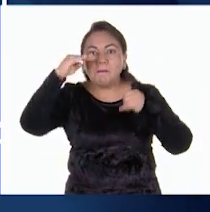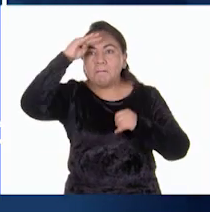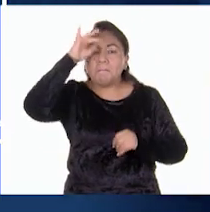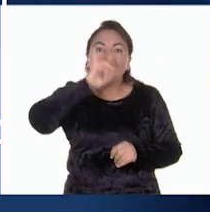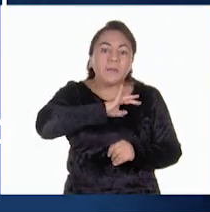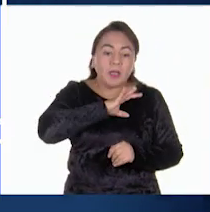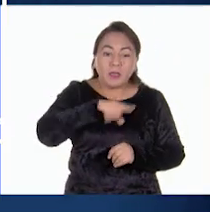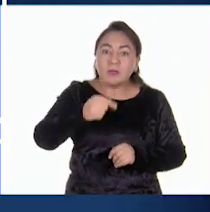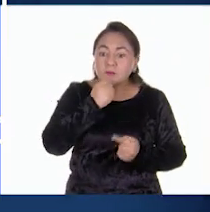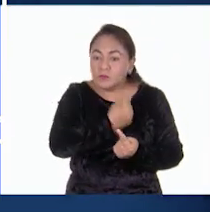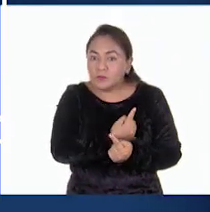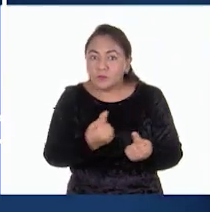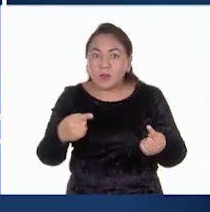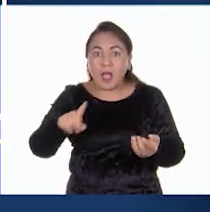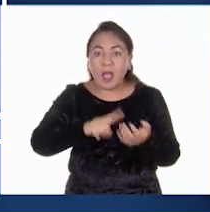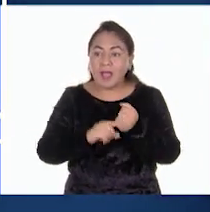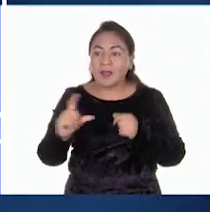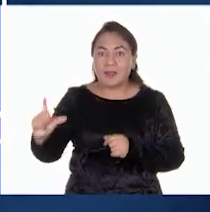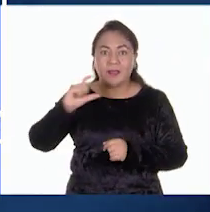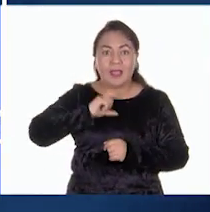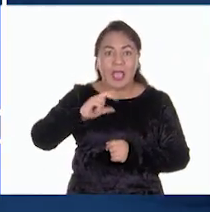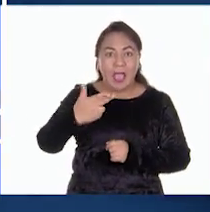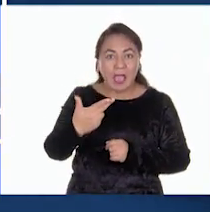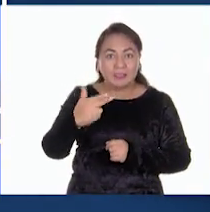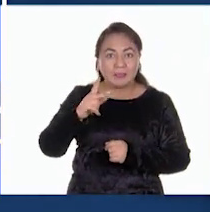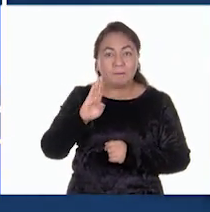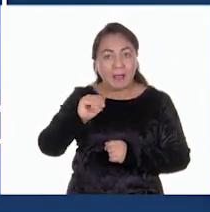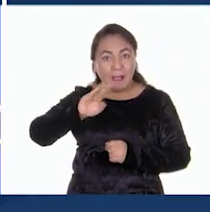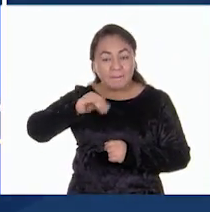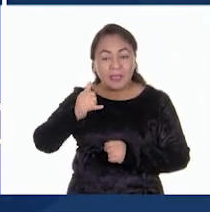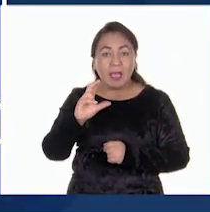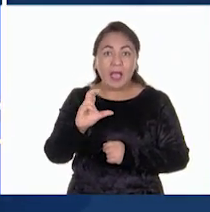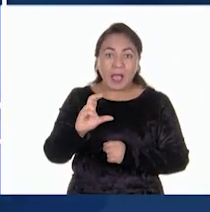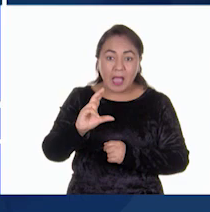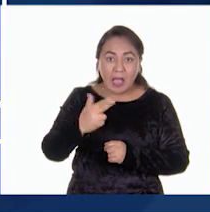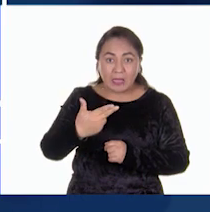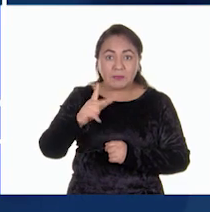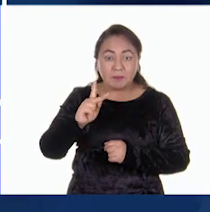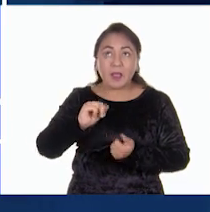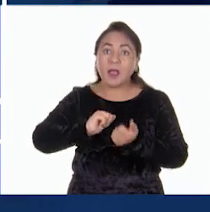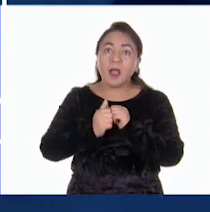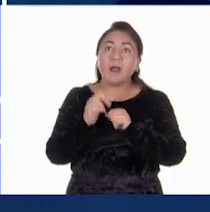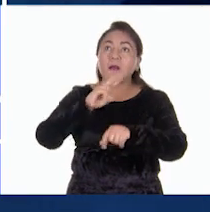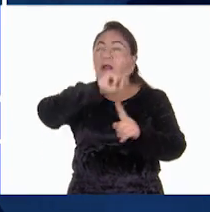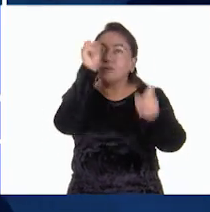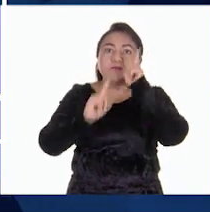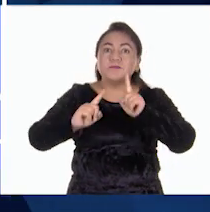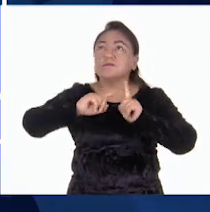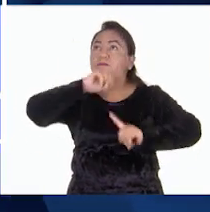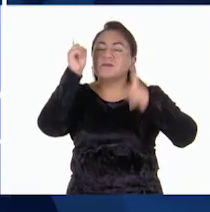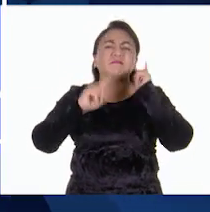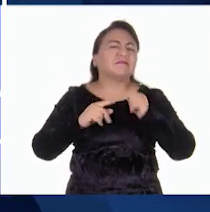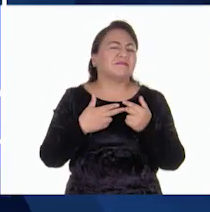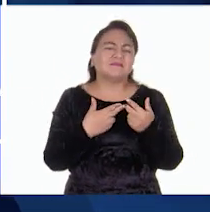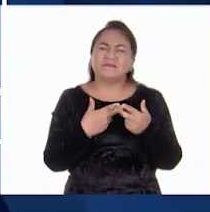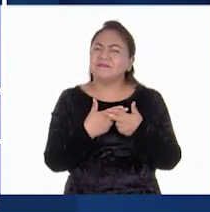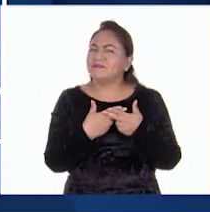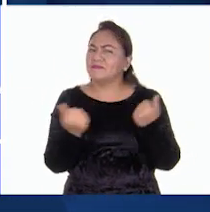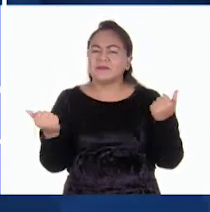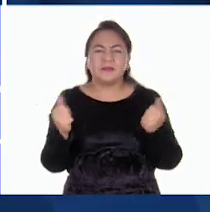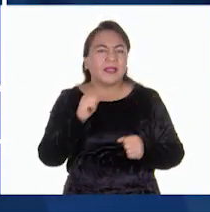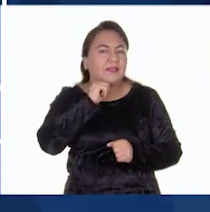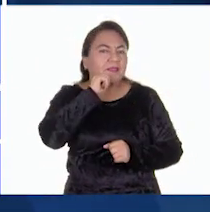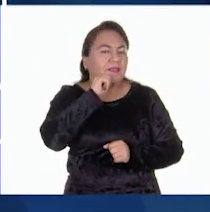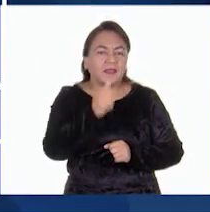que las criaturas provistas de un baby HP atraen rayos y centellas. Ningún accidente de esta naturaleza puede